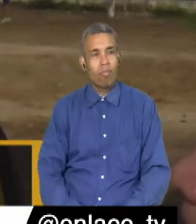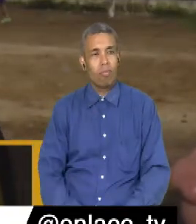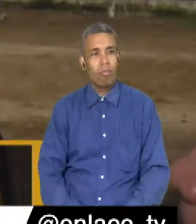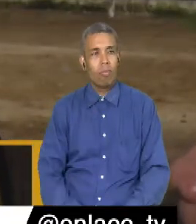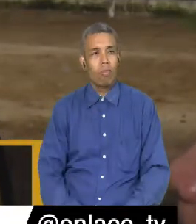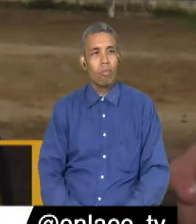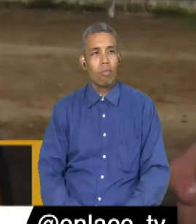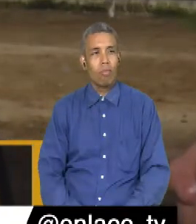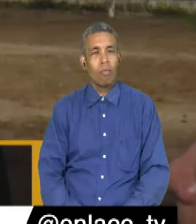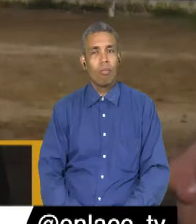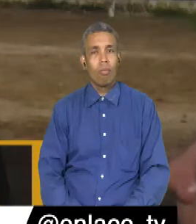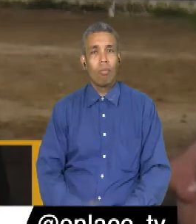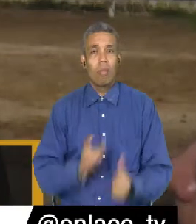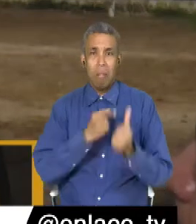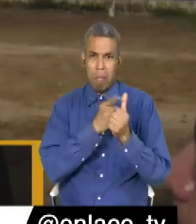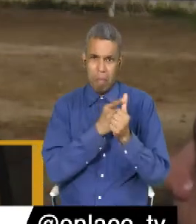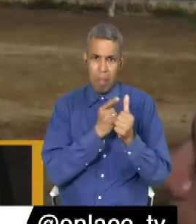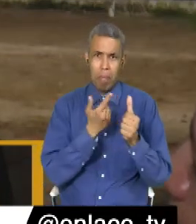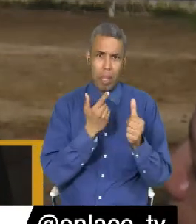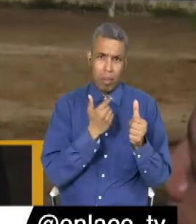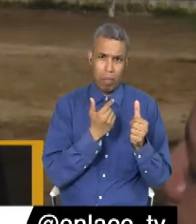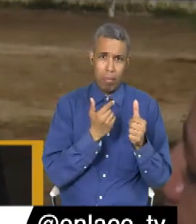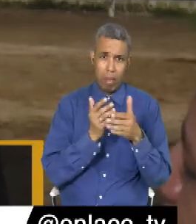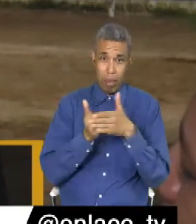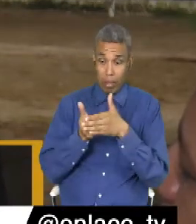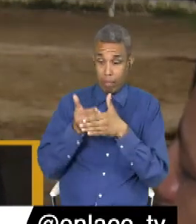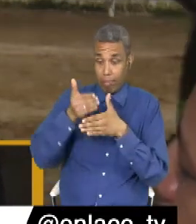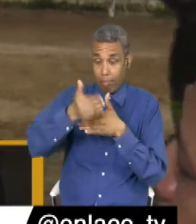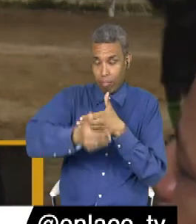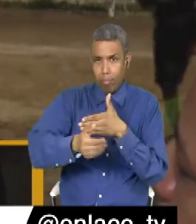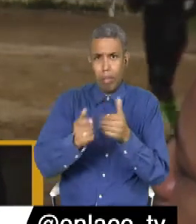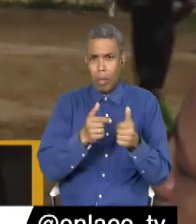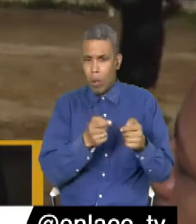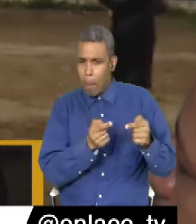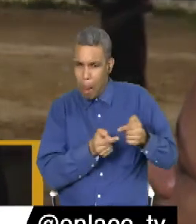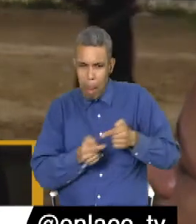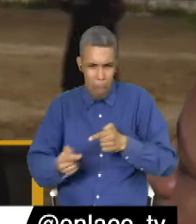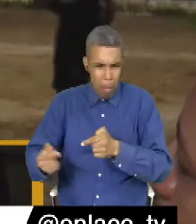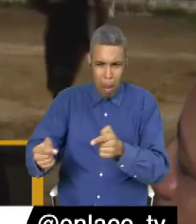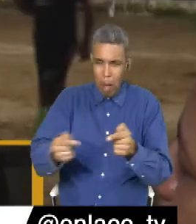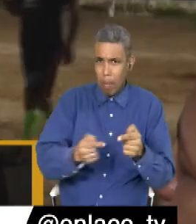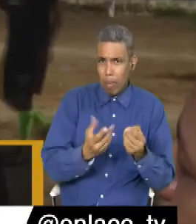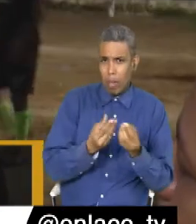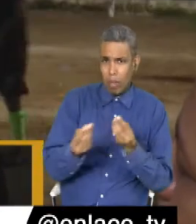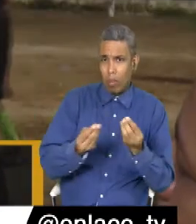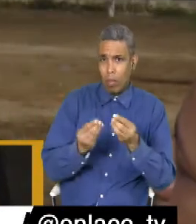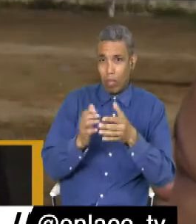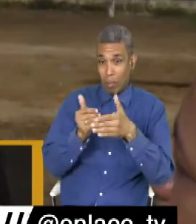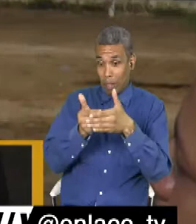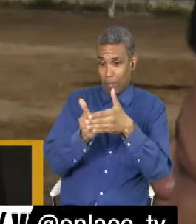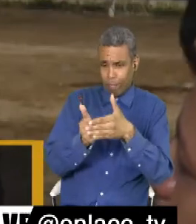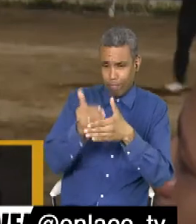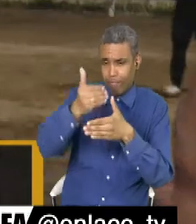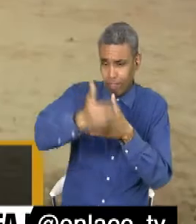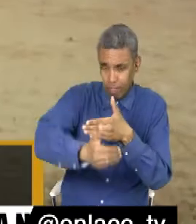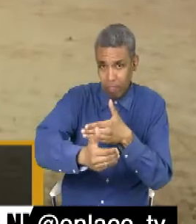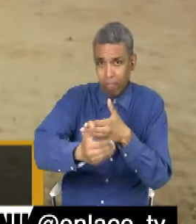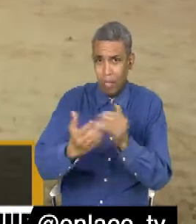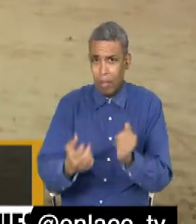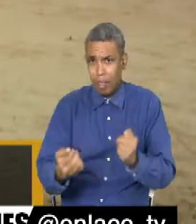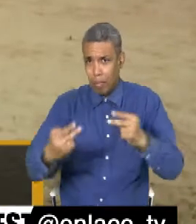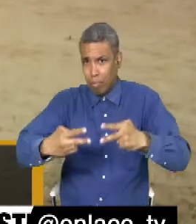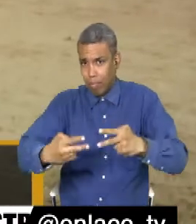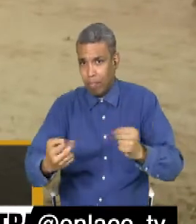vueltas, todos contra todos. En la segunda vuelta sale un equipo, quedan cuatro. Jugamos semifinales, ida y vuelta, y se juega la final.